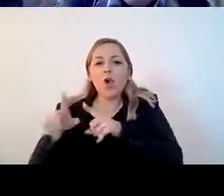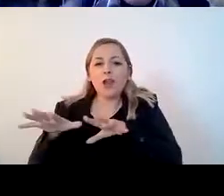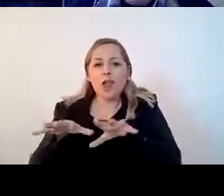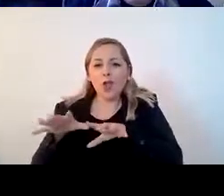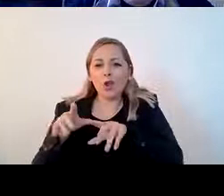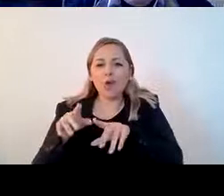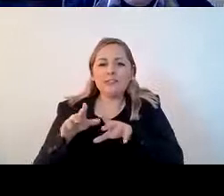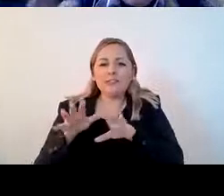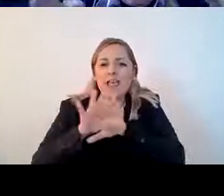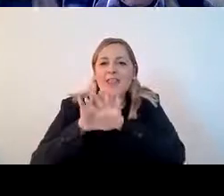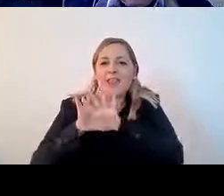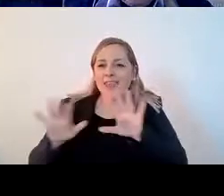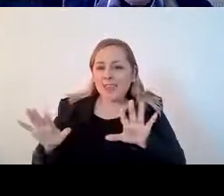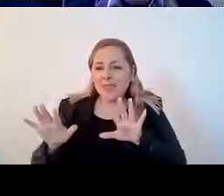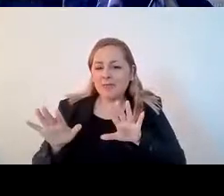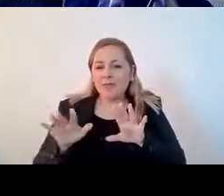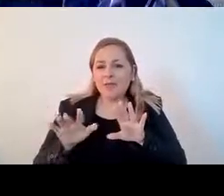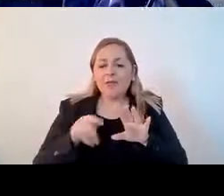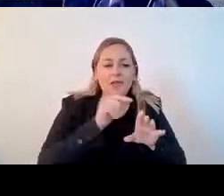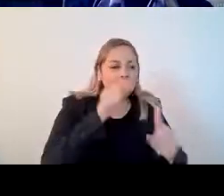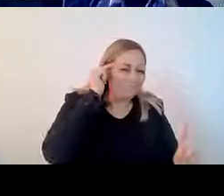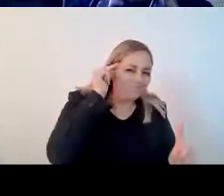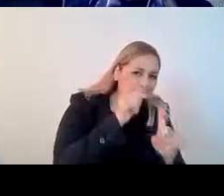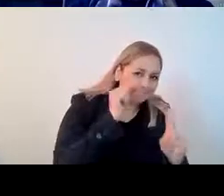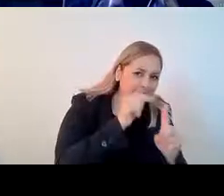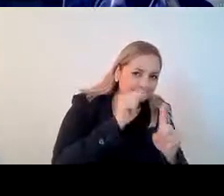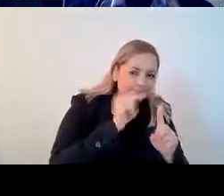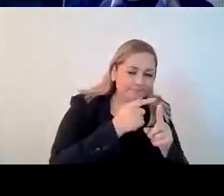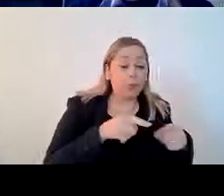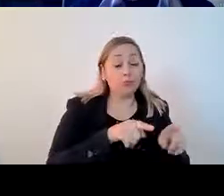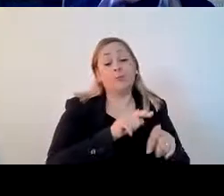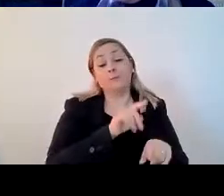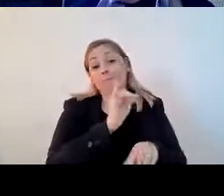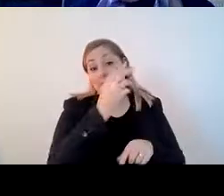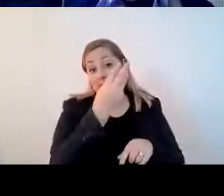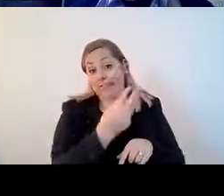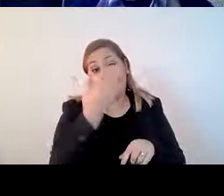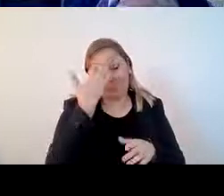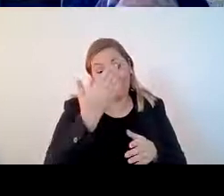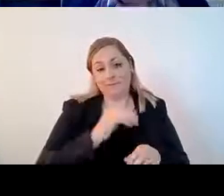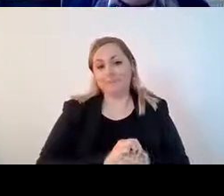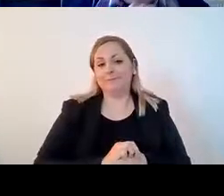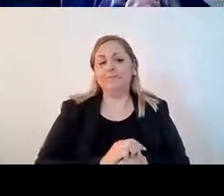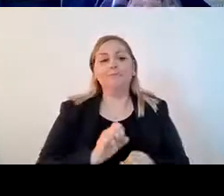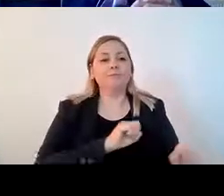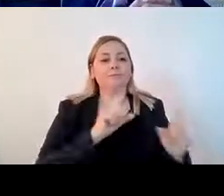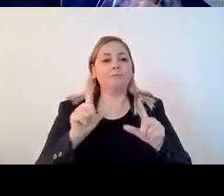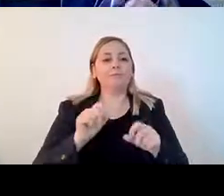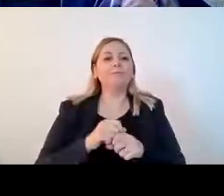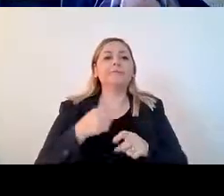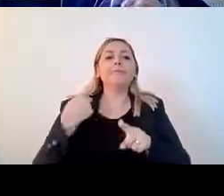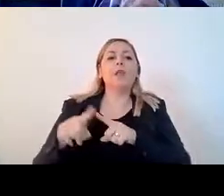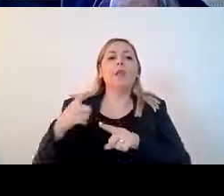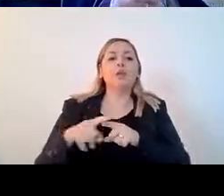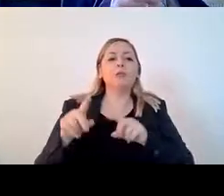No había nada más que lo que estaba haciendo. Y así pasó 3 días. La que sigue. El tercer